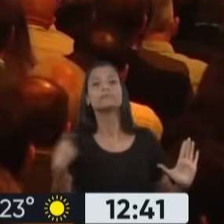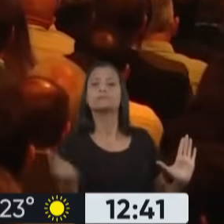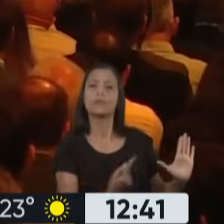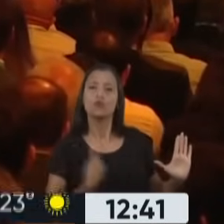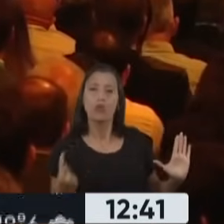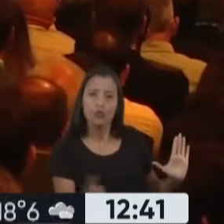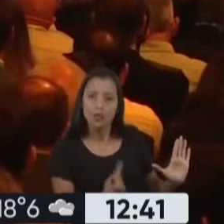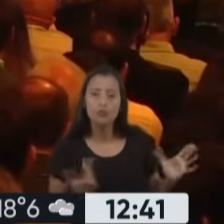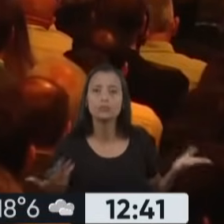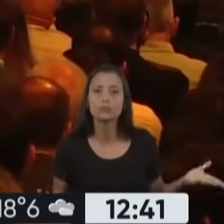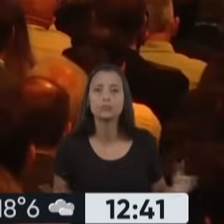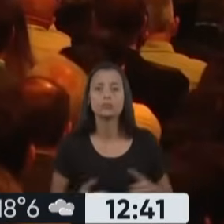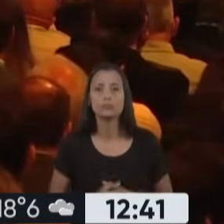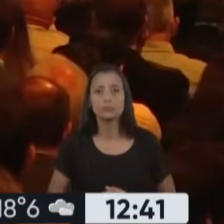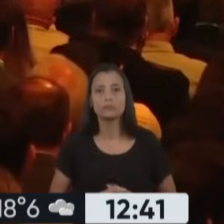nosotros